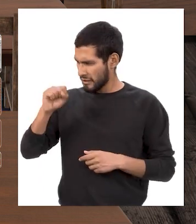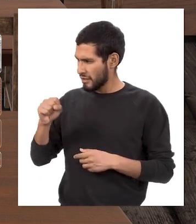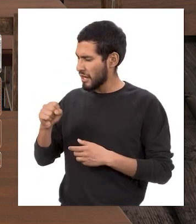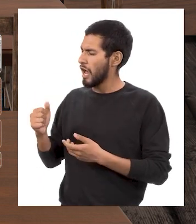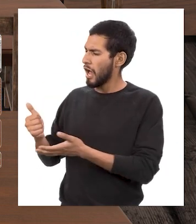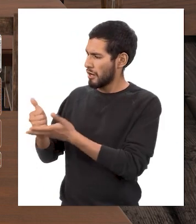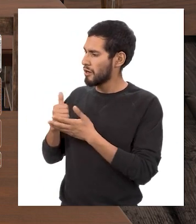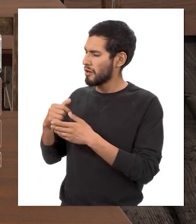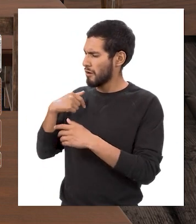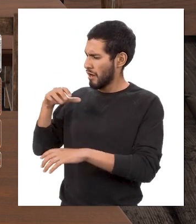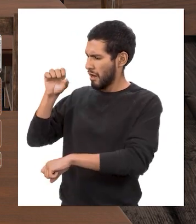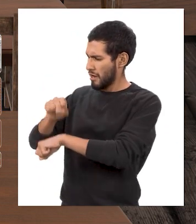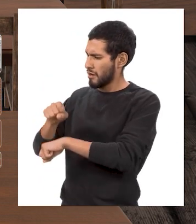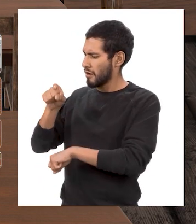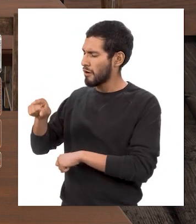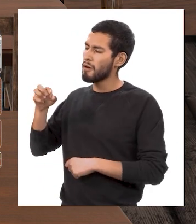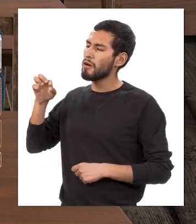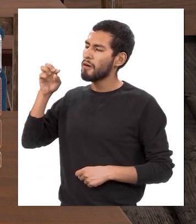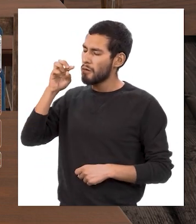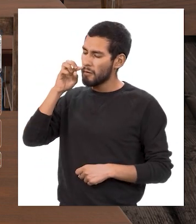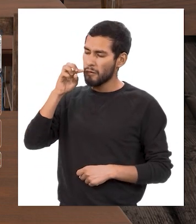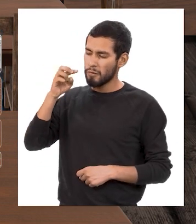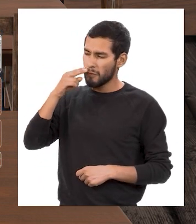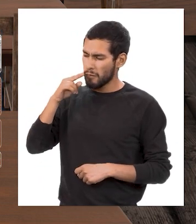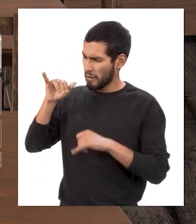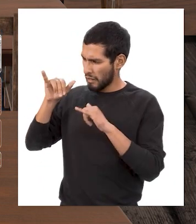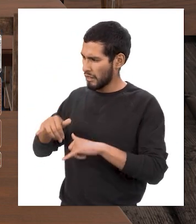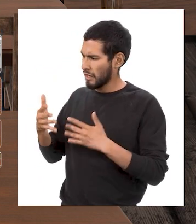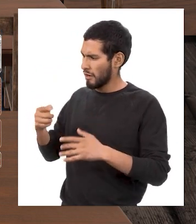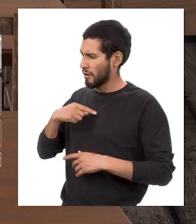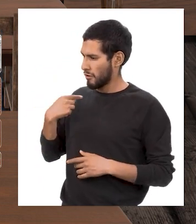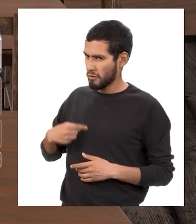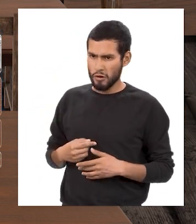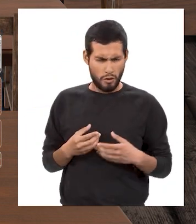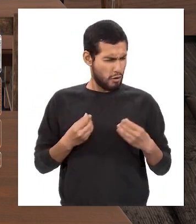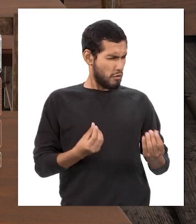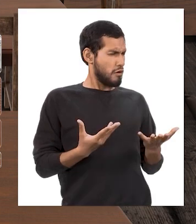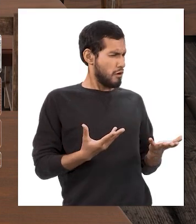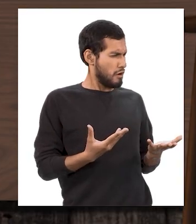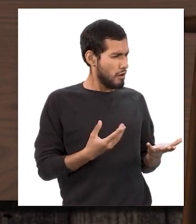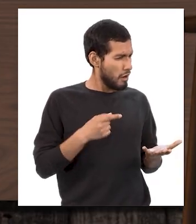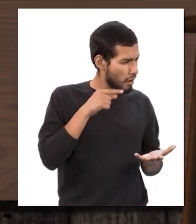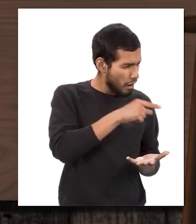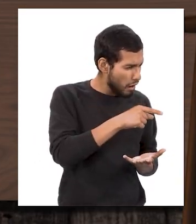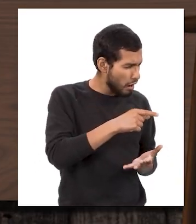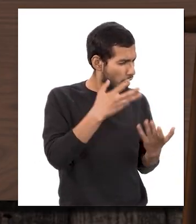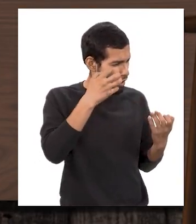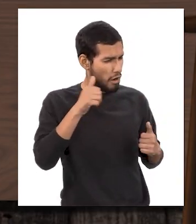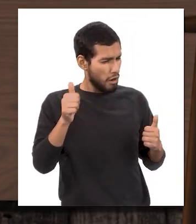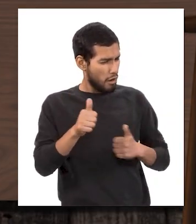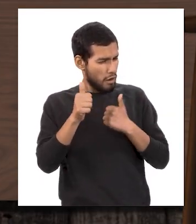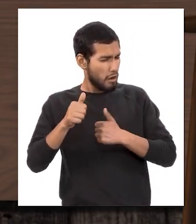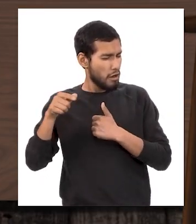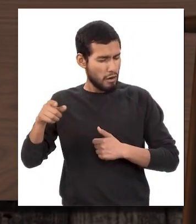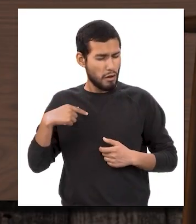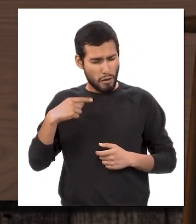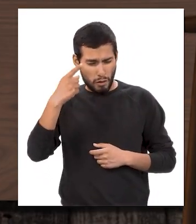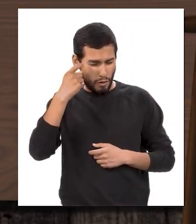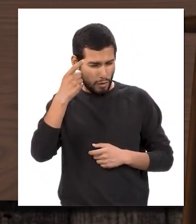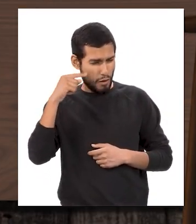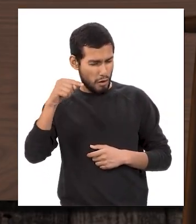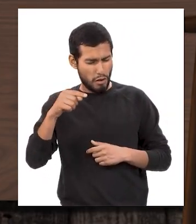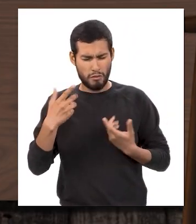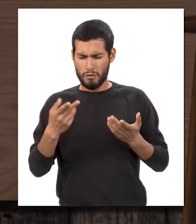Sí, ayudarme a detener a Mr. Fogg algunos días en Hong Kong. ¿Cómo? O sea, no contentos con seguir a mi señor